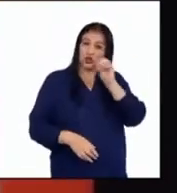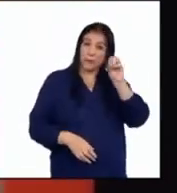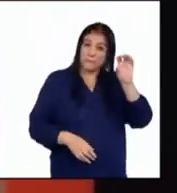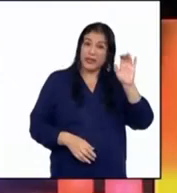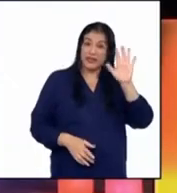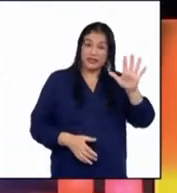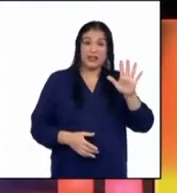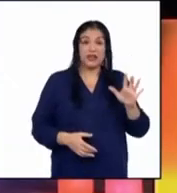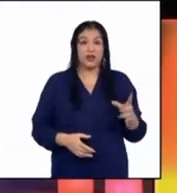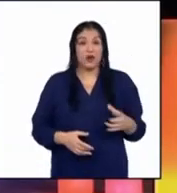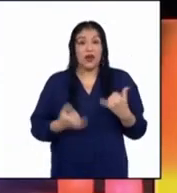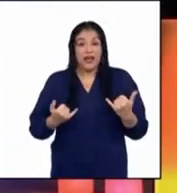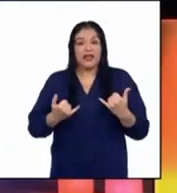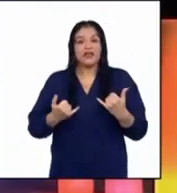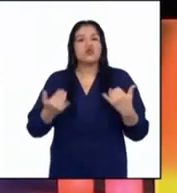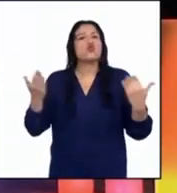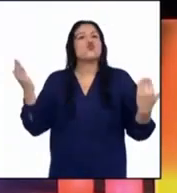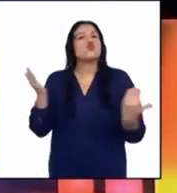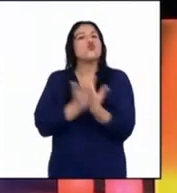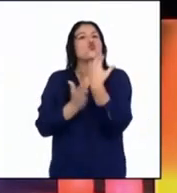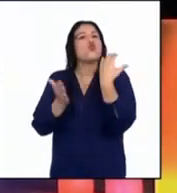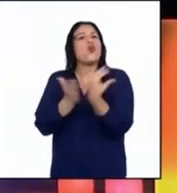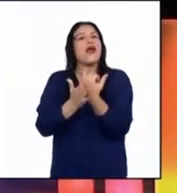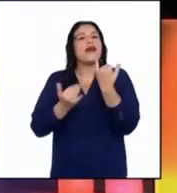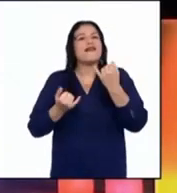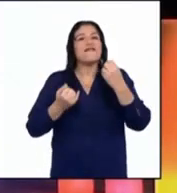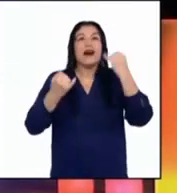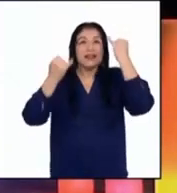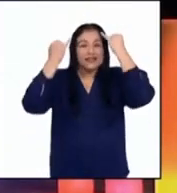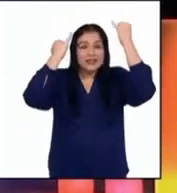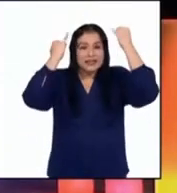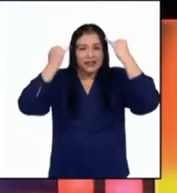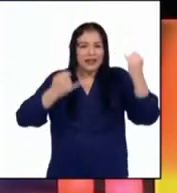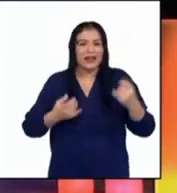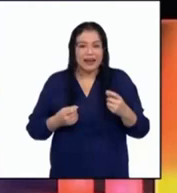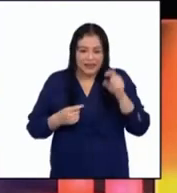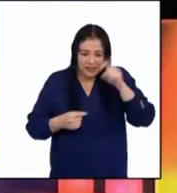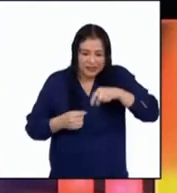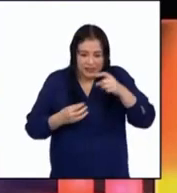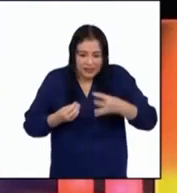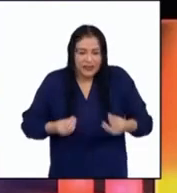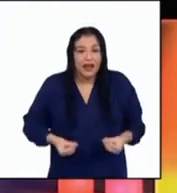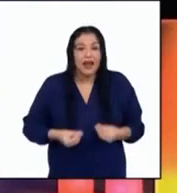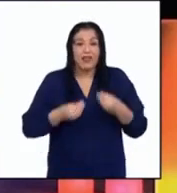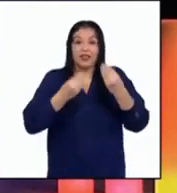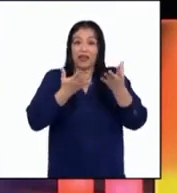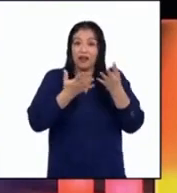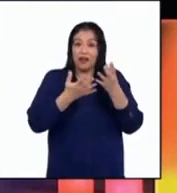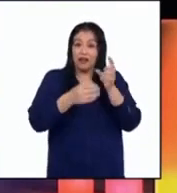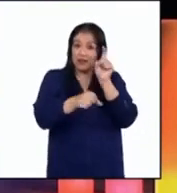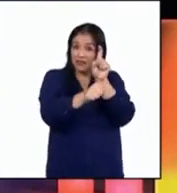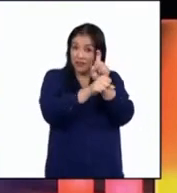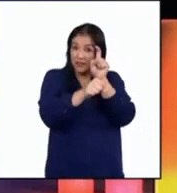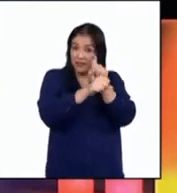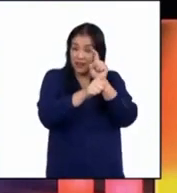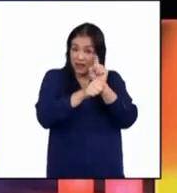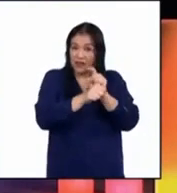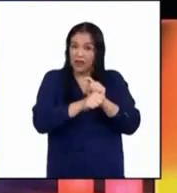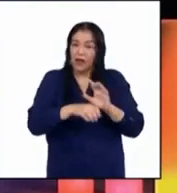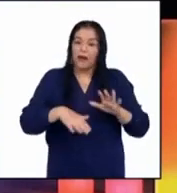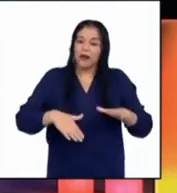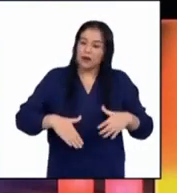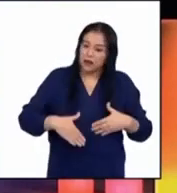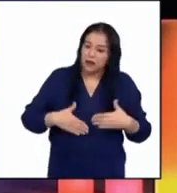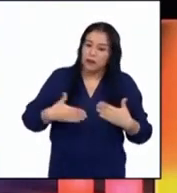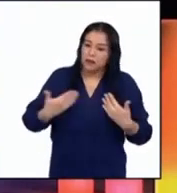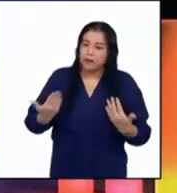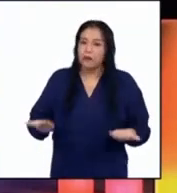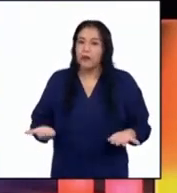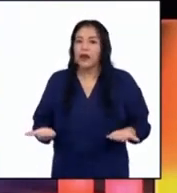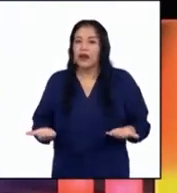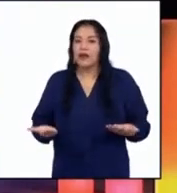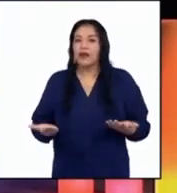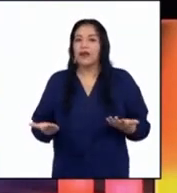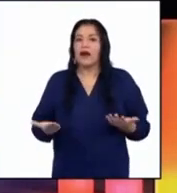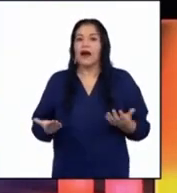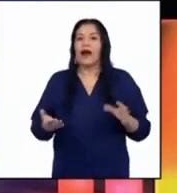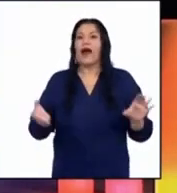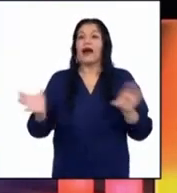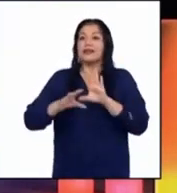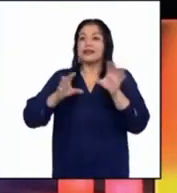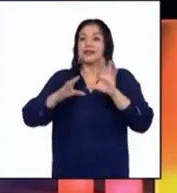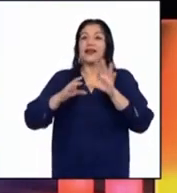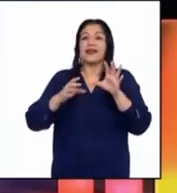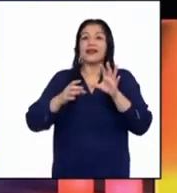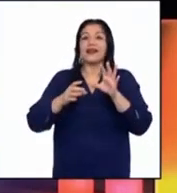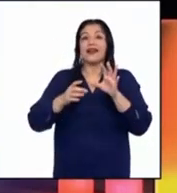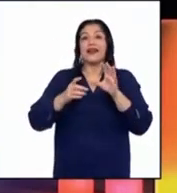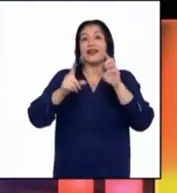lo que les pedimos ahora, ellos tienen que recibir herramientas, las mejores disponibles, para poder afrontar este